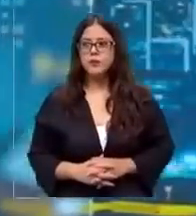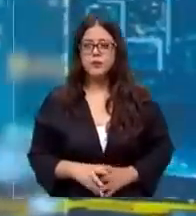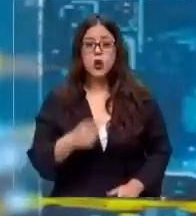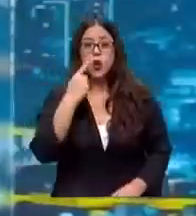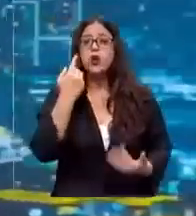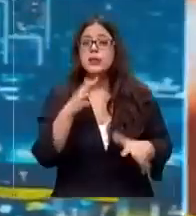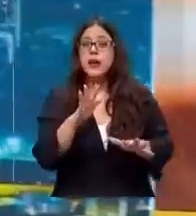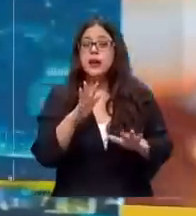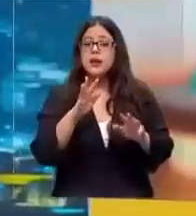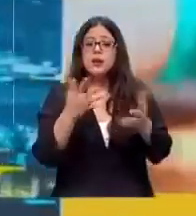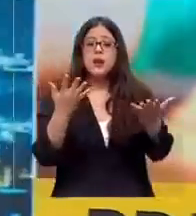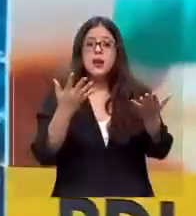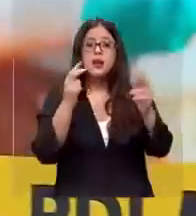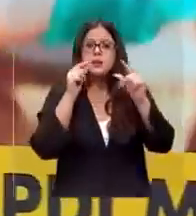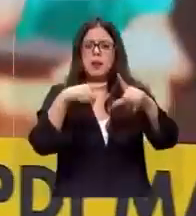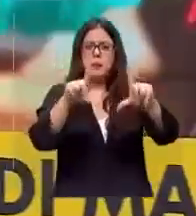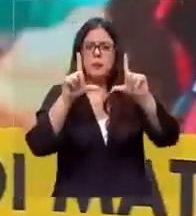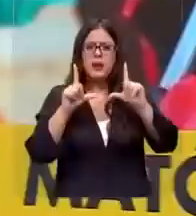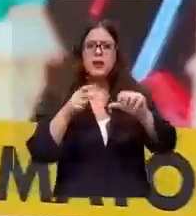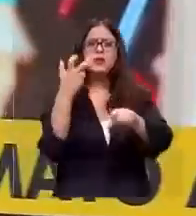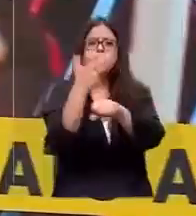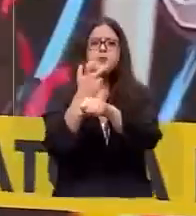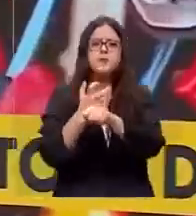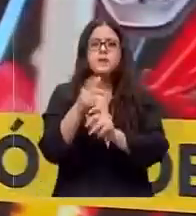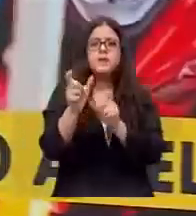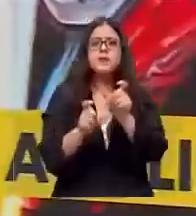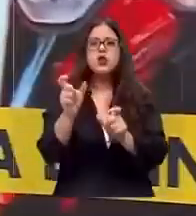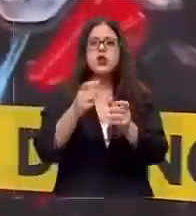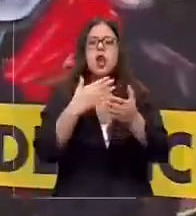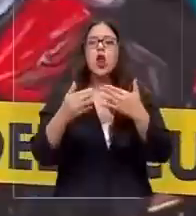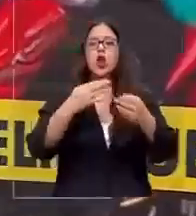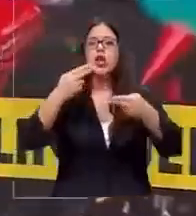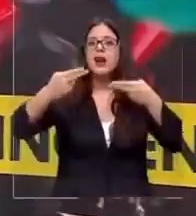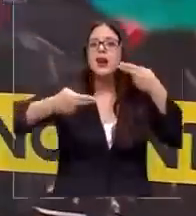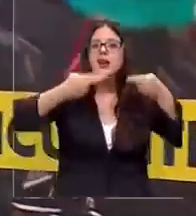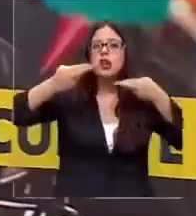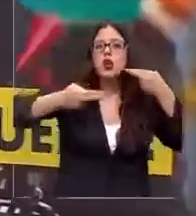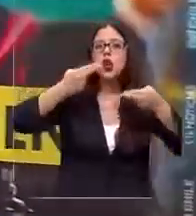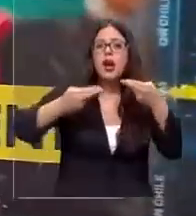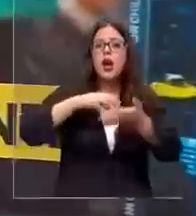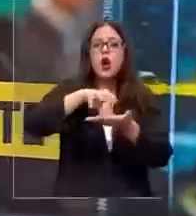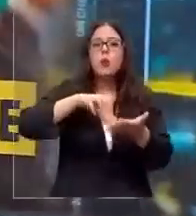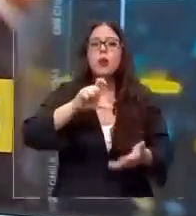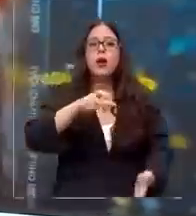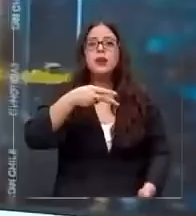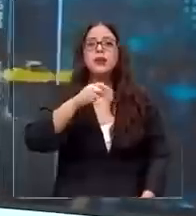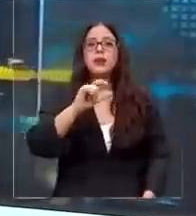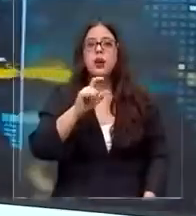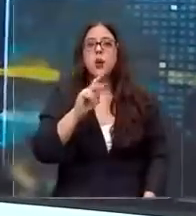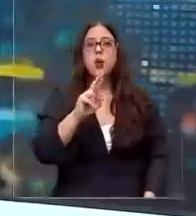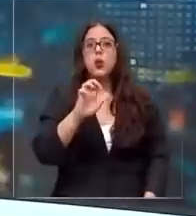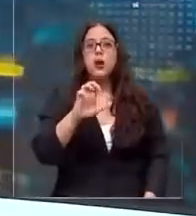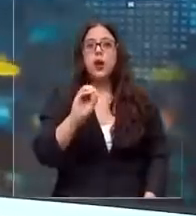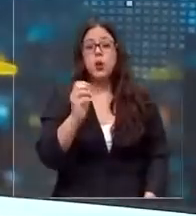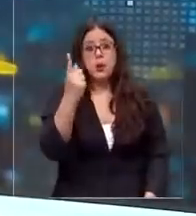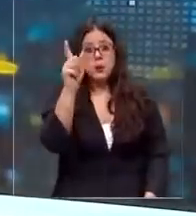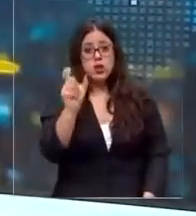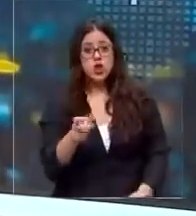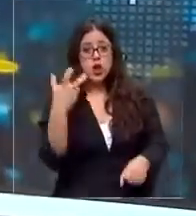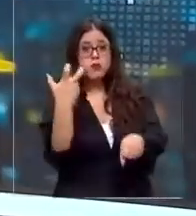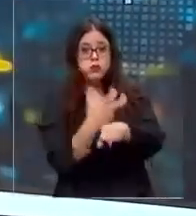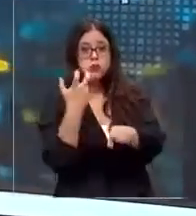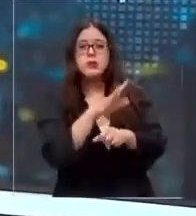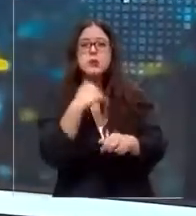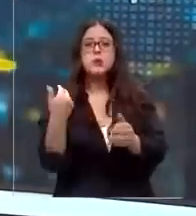Se dieron a conocer imágenes inéditas del asalto a clientes de un restaurante en Chicureo. Un delincuente murió a manos de un funcionario de la PDI,